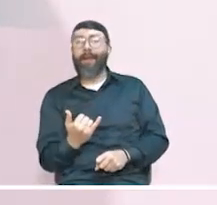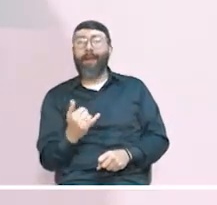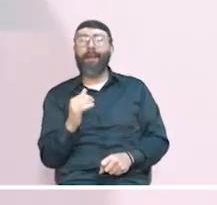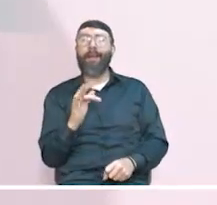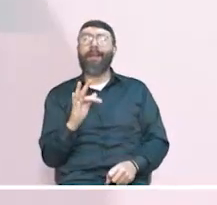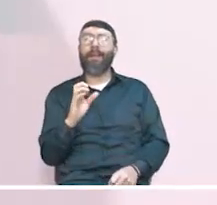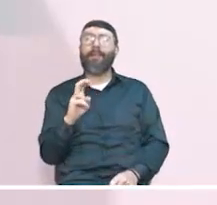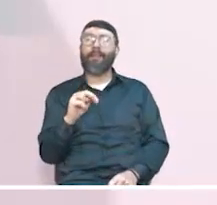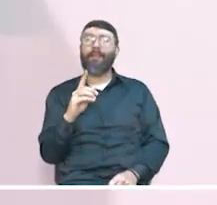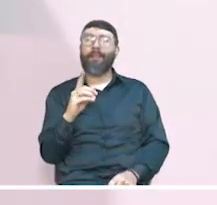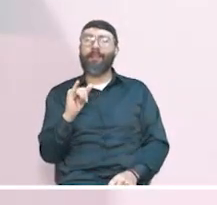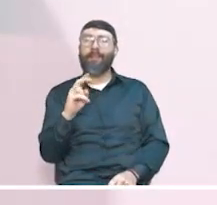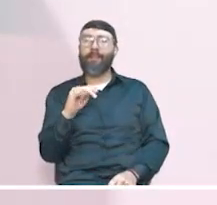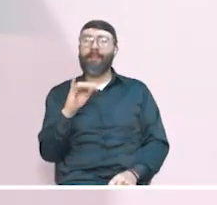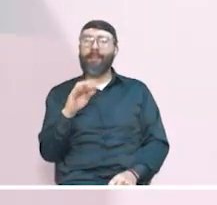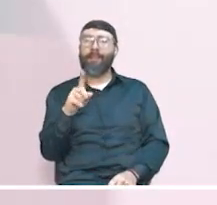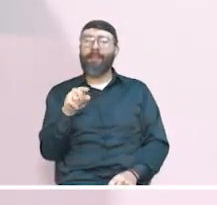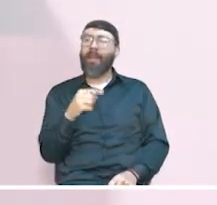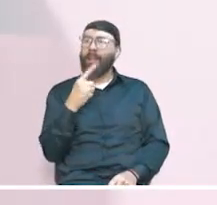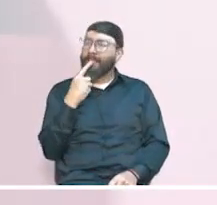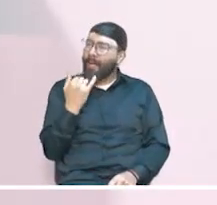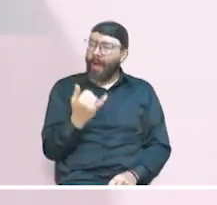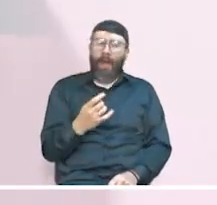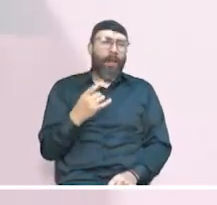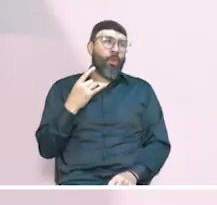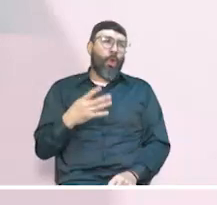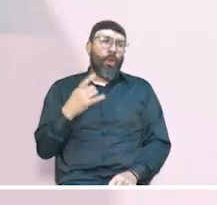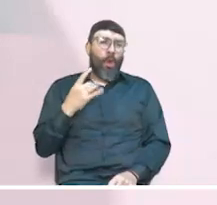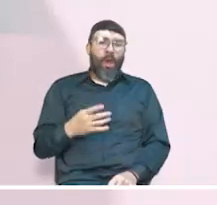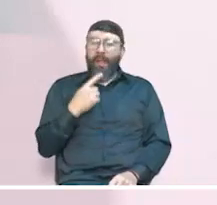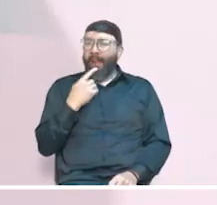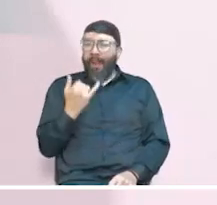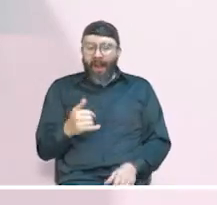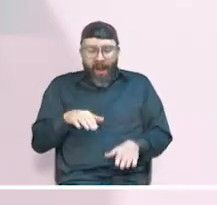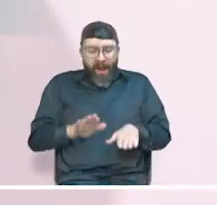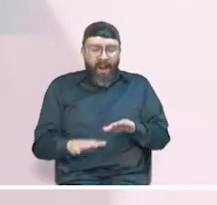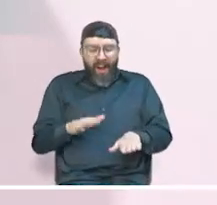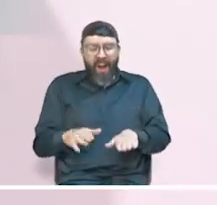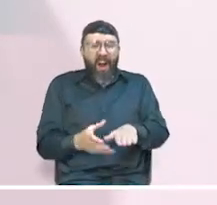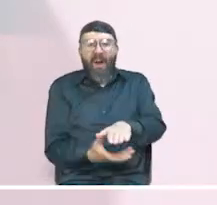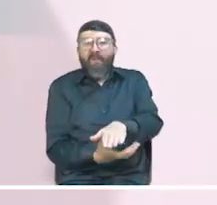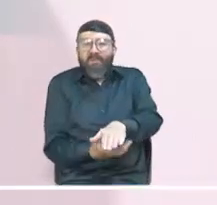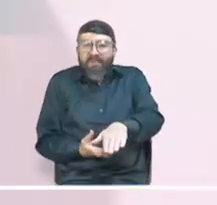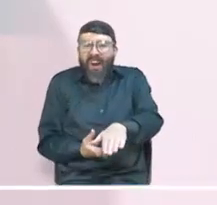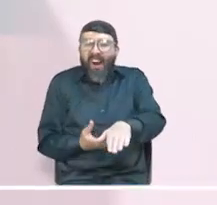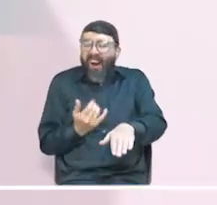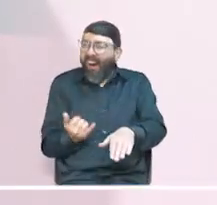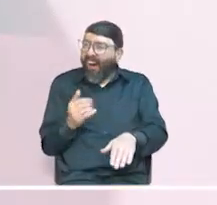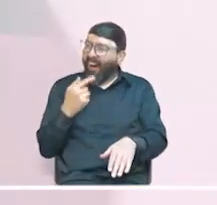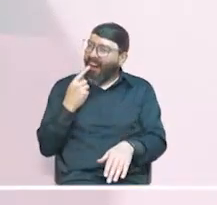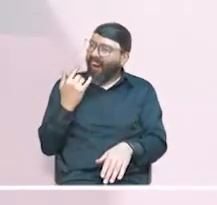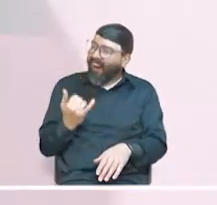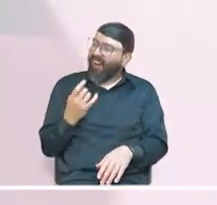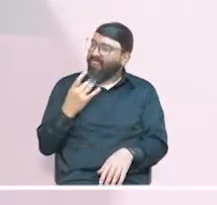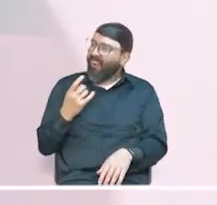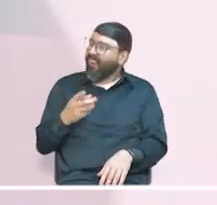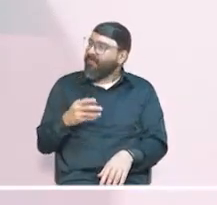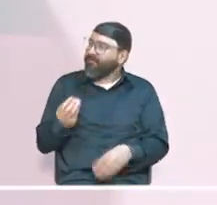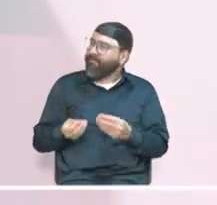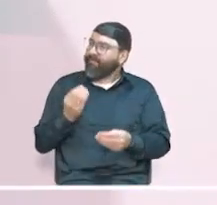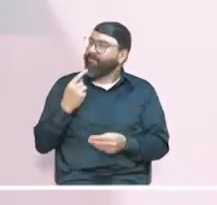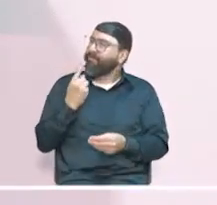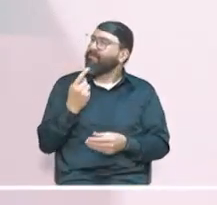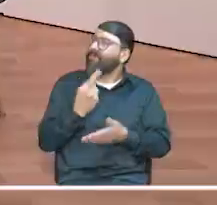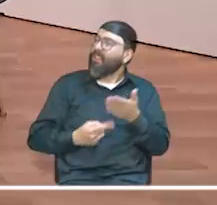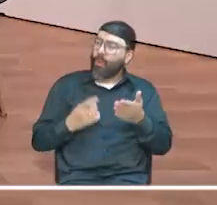Entonces cuéntenos un poquito de ese dolor cuando ellos dicen que molesta como en la parte anterior de la rodilla, en esta partecita, mostrémosles ahí en la rodilla qué es lo